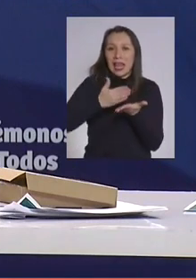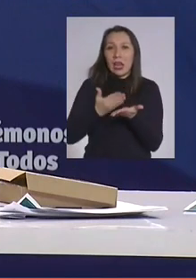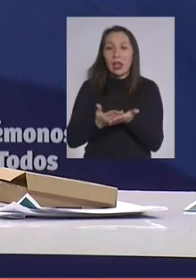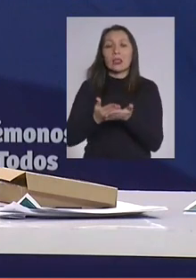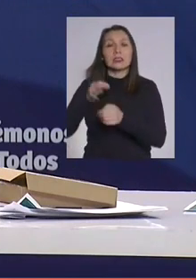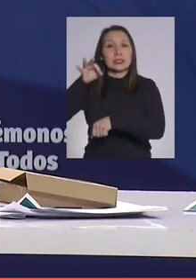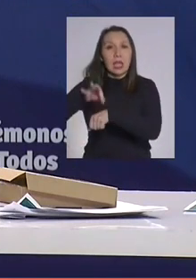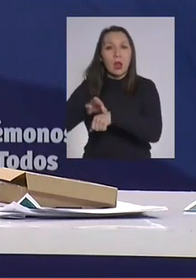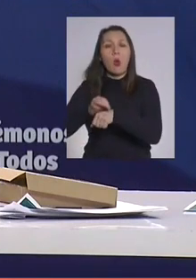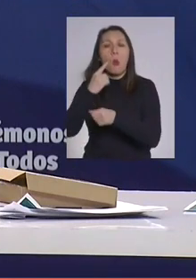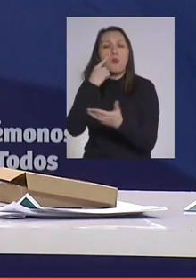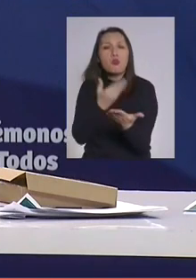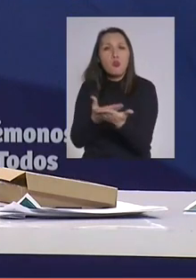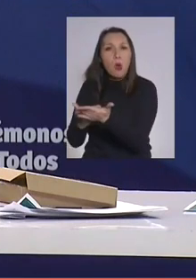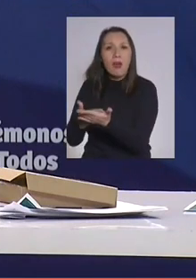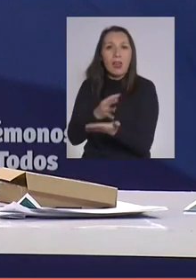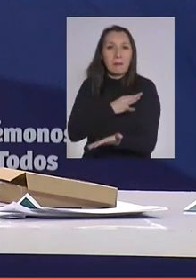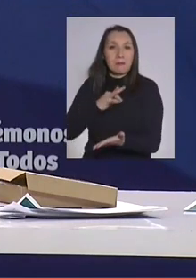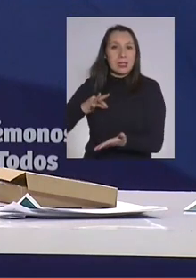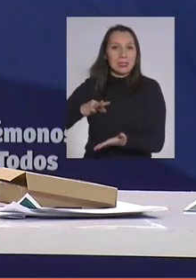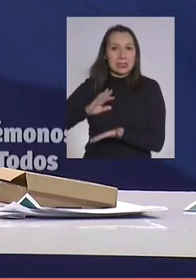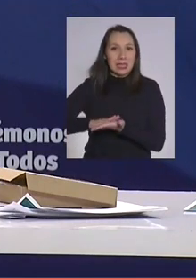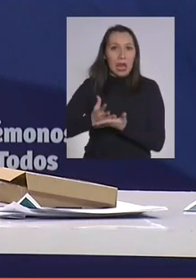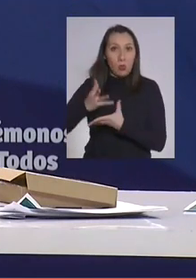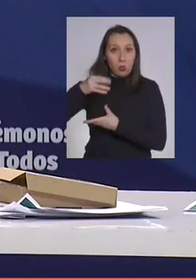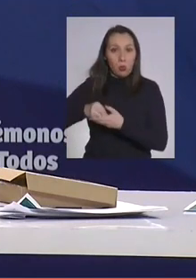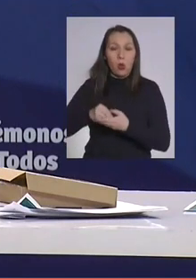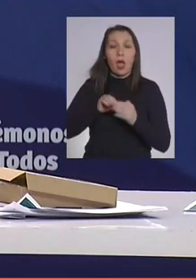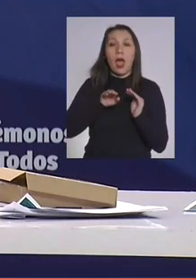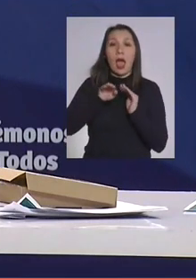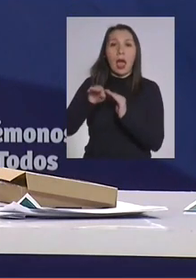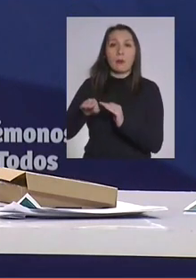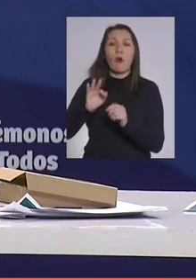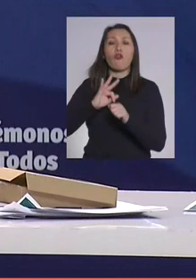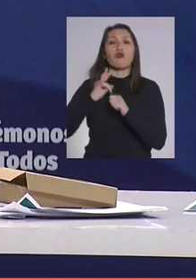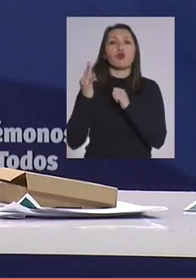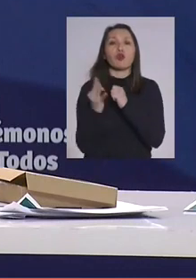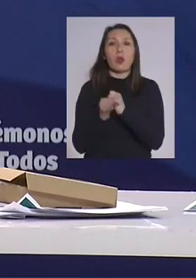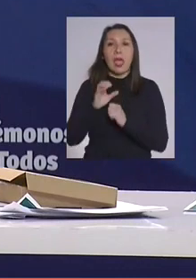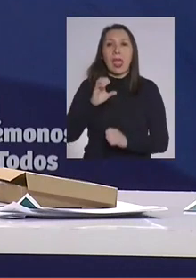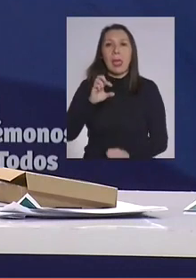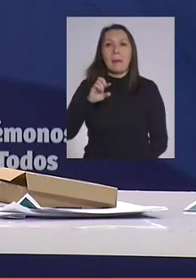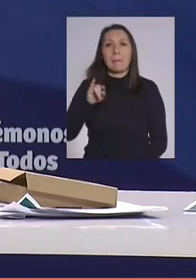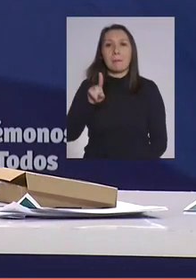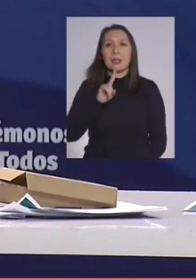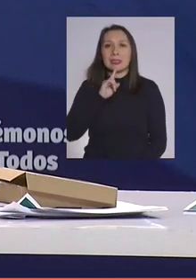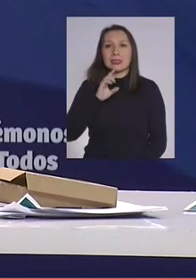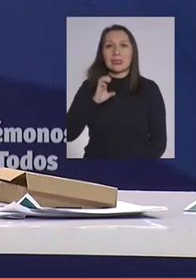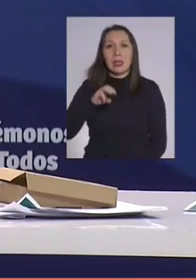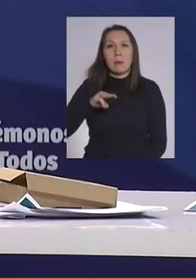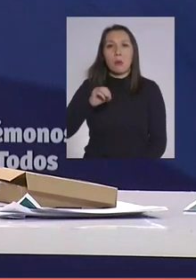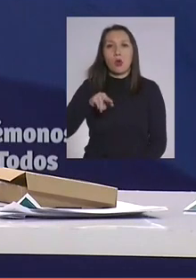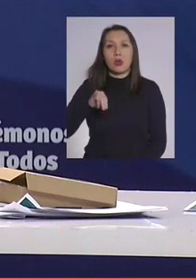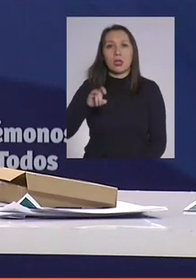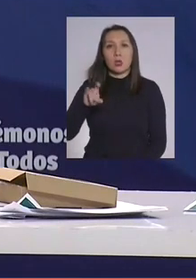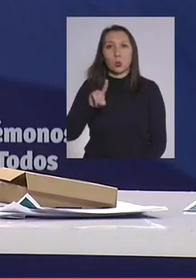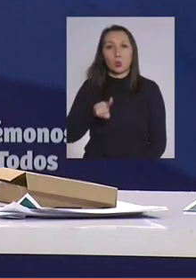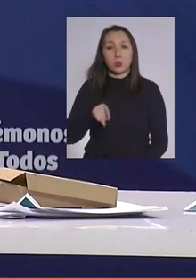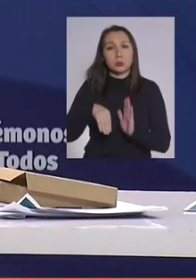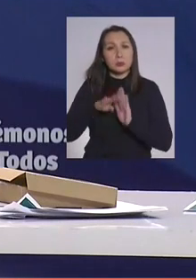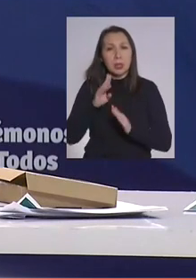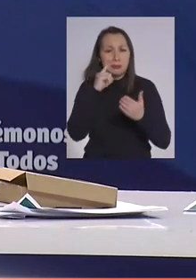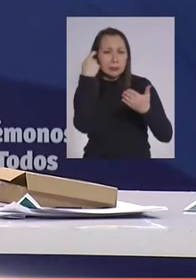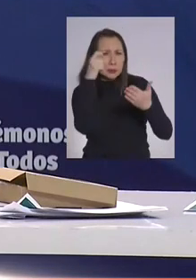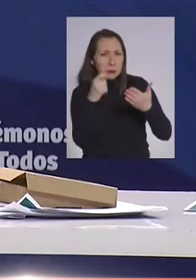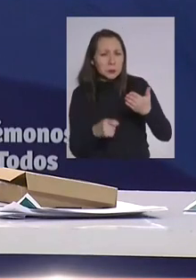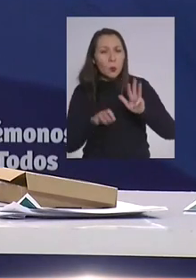salud basada en la evidencia del ministerio de salud apoyado por la fundación epistem o nicks con más de una